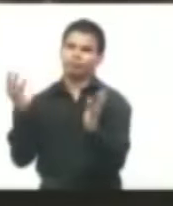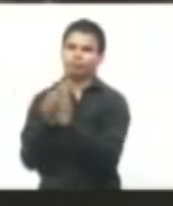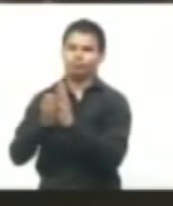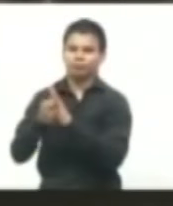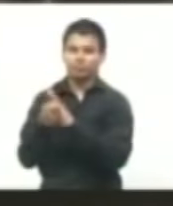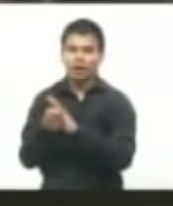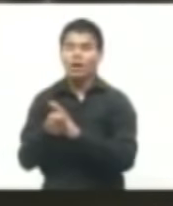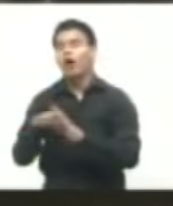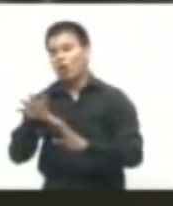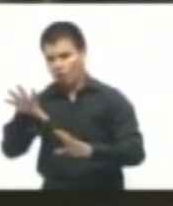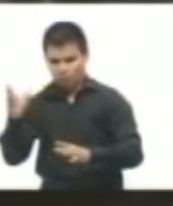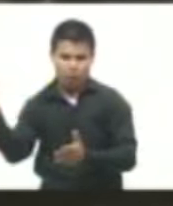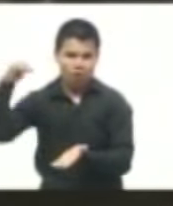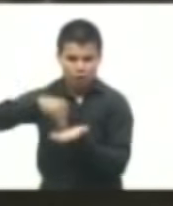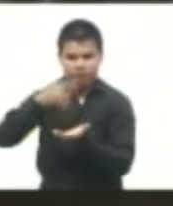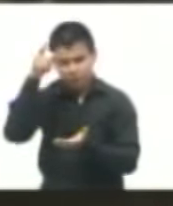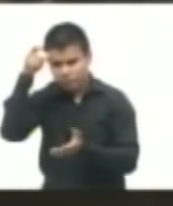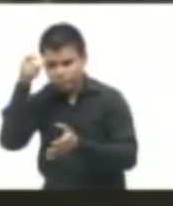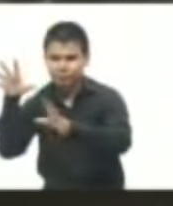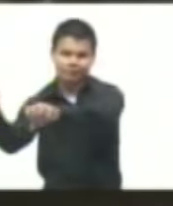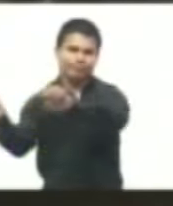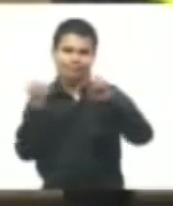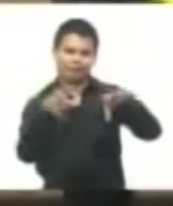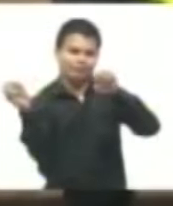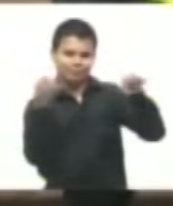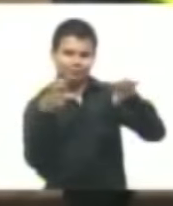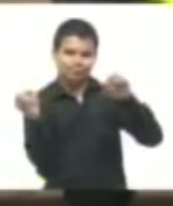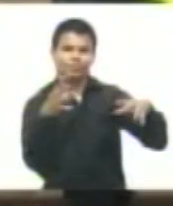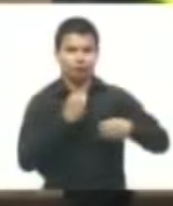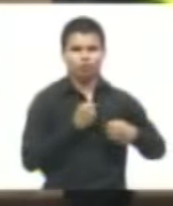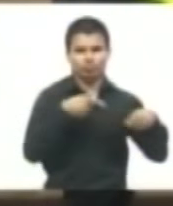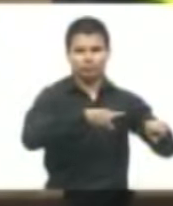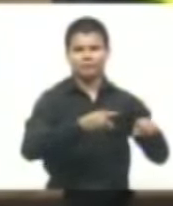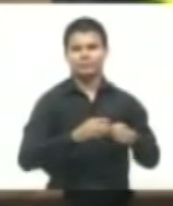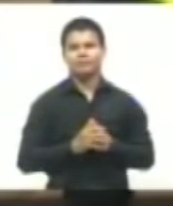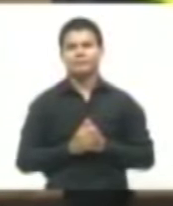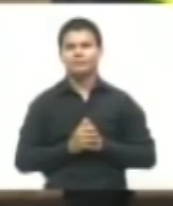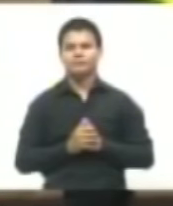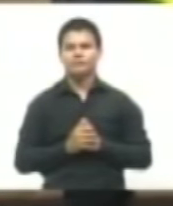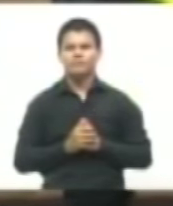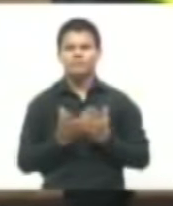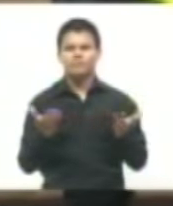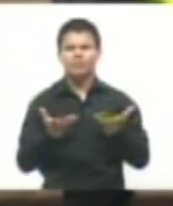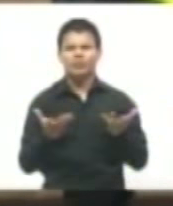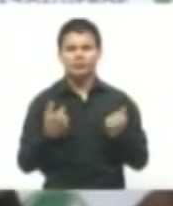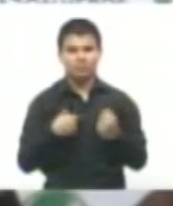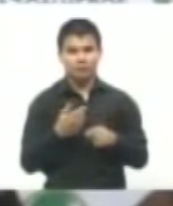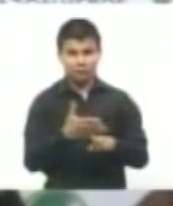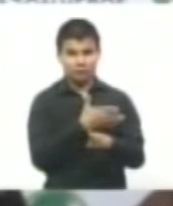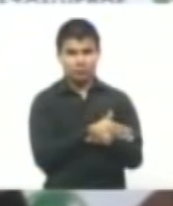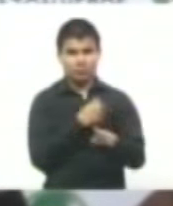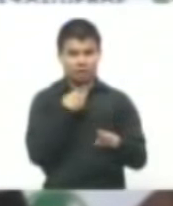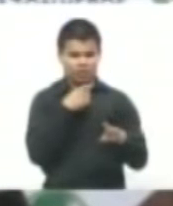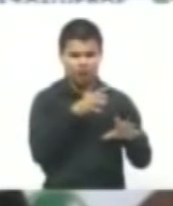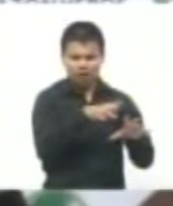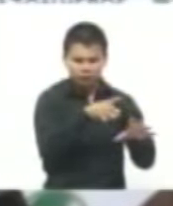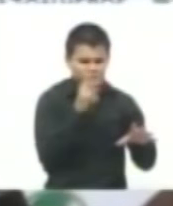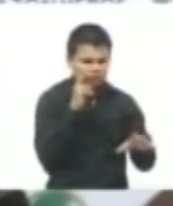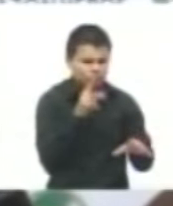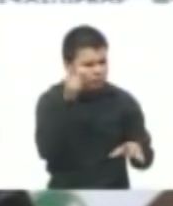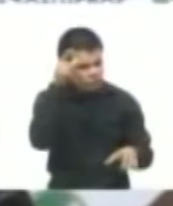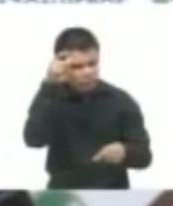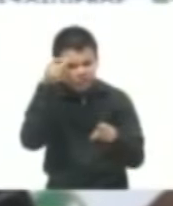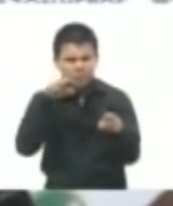Córdoba. Lo extraño es que 27 de estos animales fueron encontrados en un frigorífico de Corzal, listos para ser sacrificados. Hace una verificación en